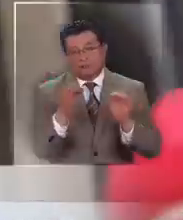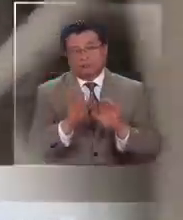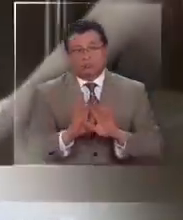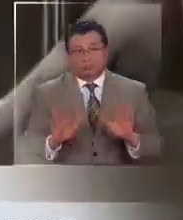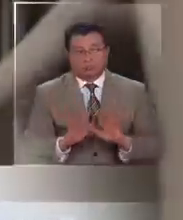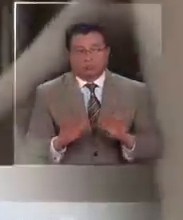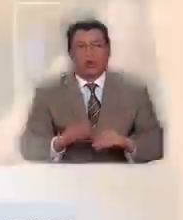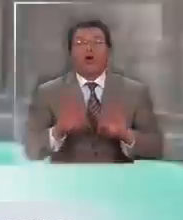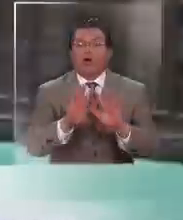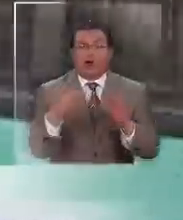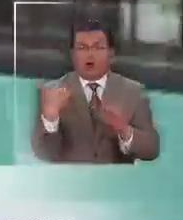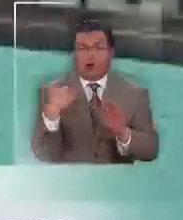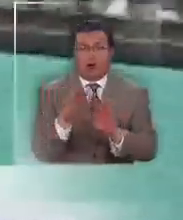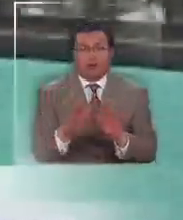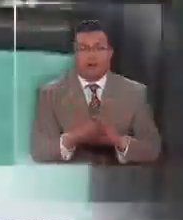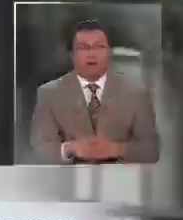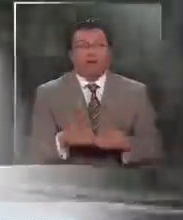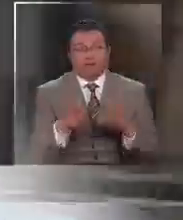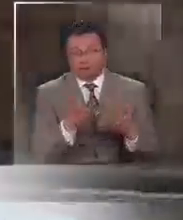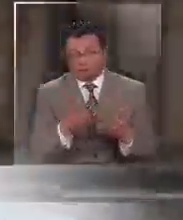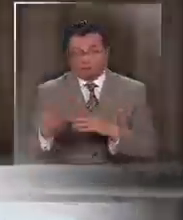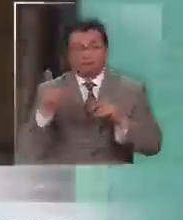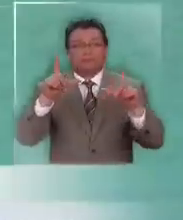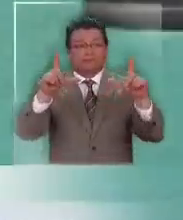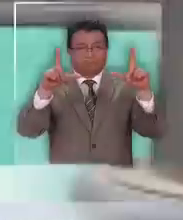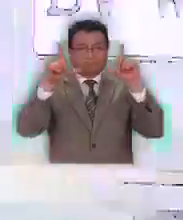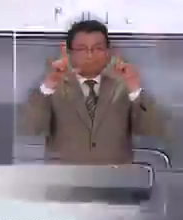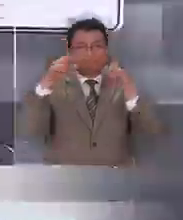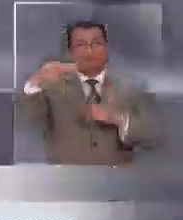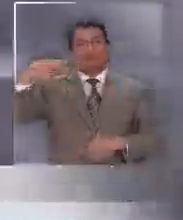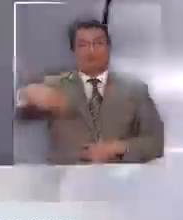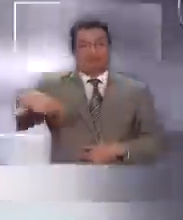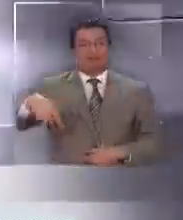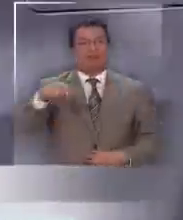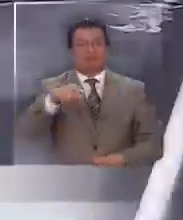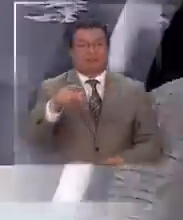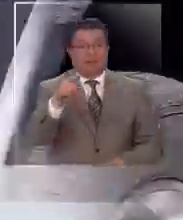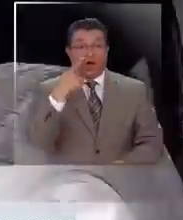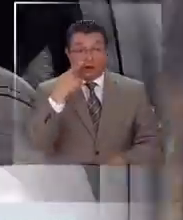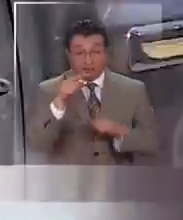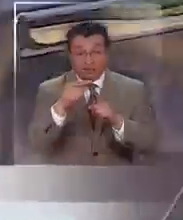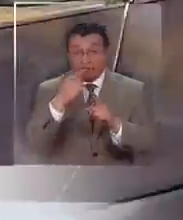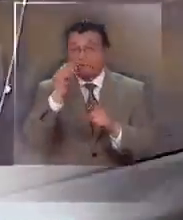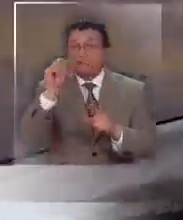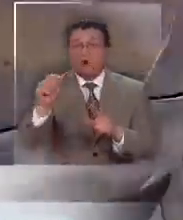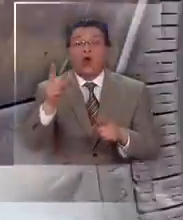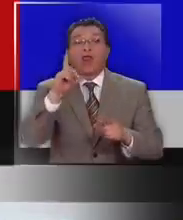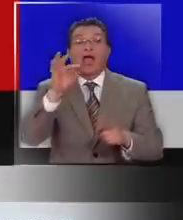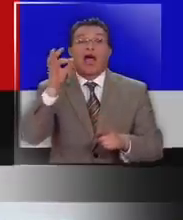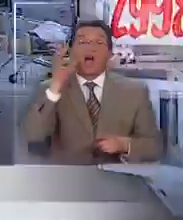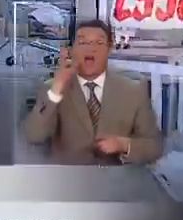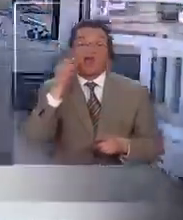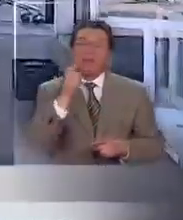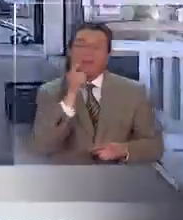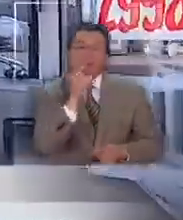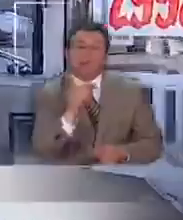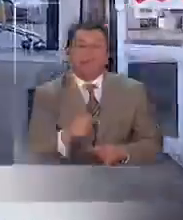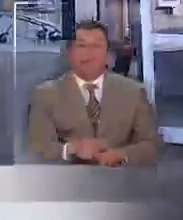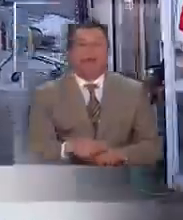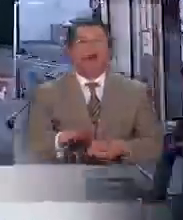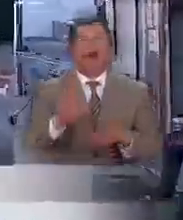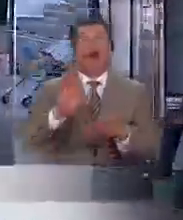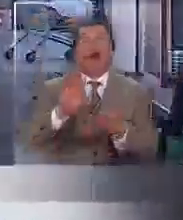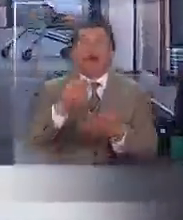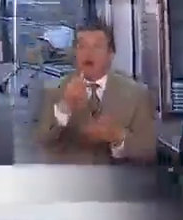problema, nos explicaron. Él pasó a protagonizar la noticia tras el piropo de este señor a una chiquilla en Las Condes. ¿Cómo